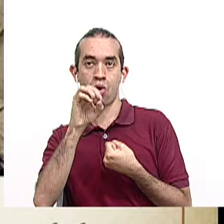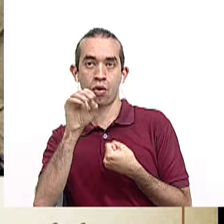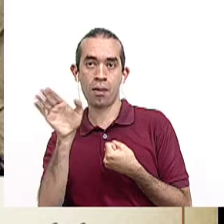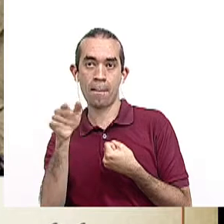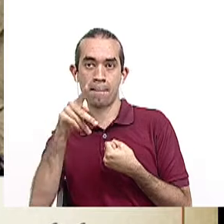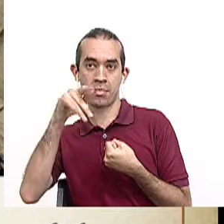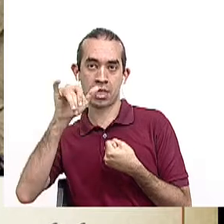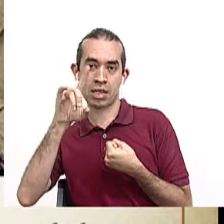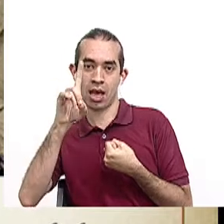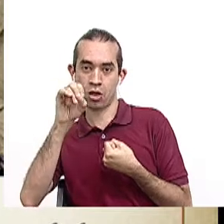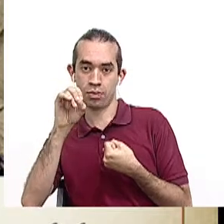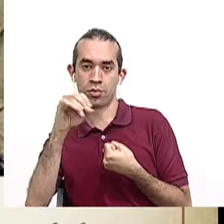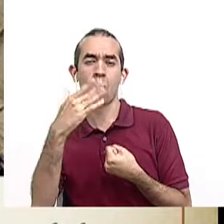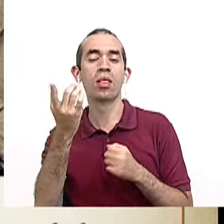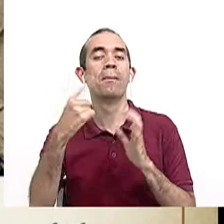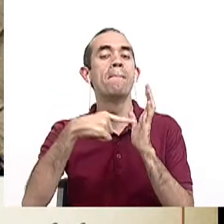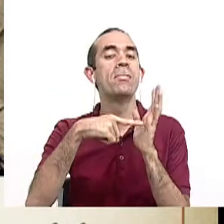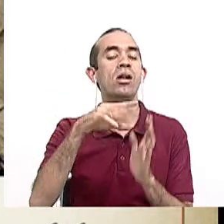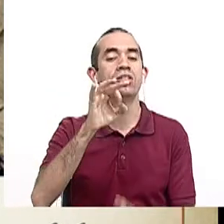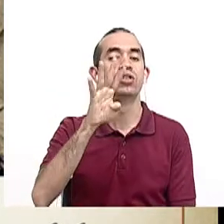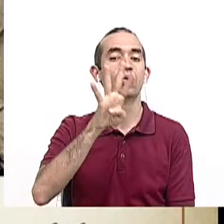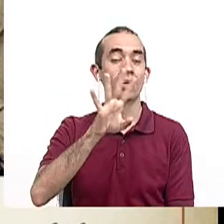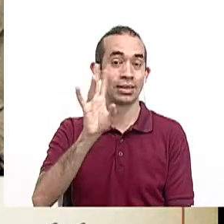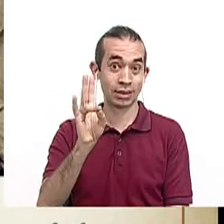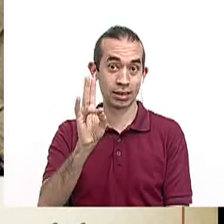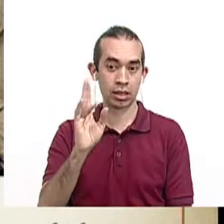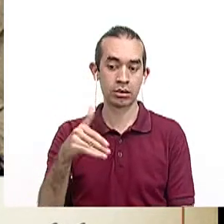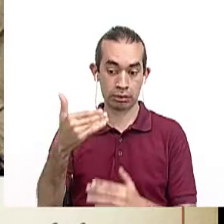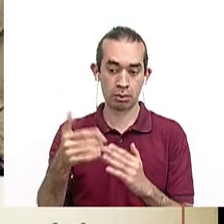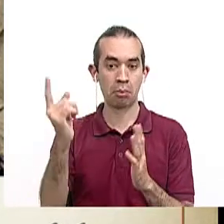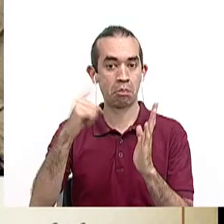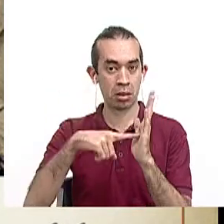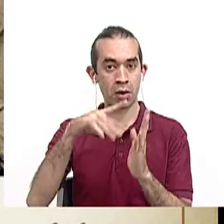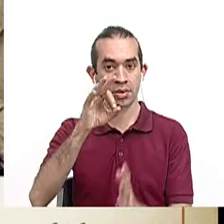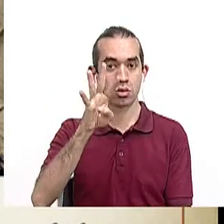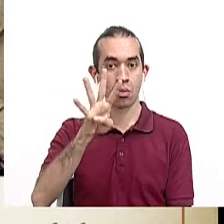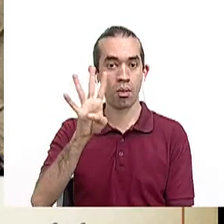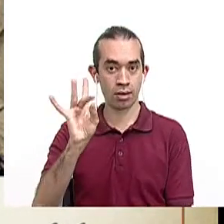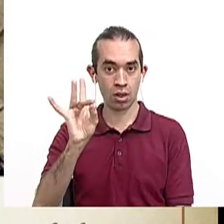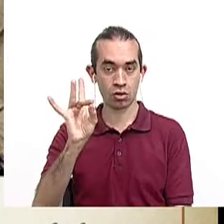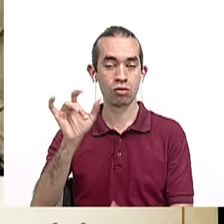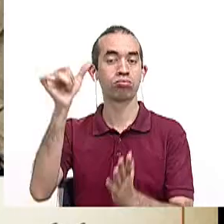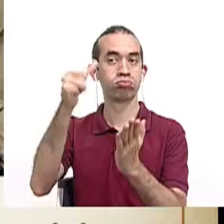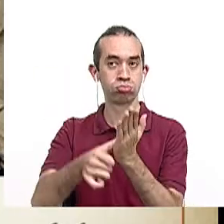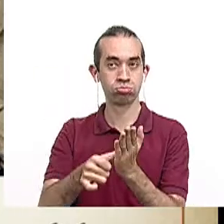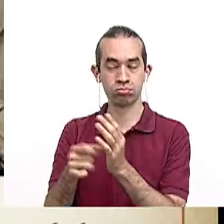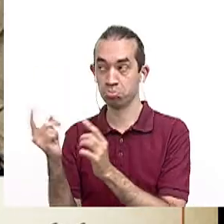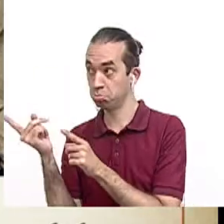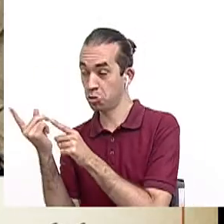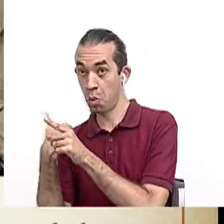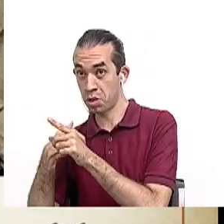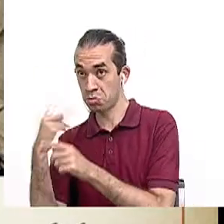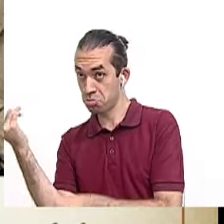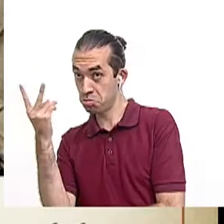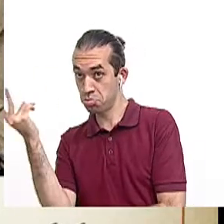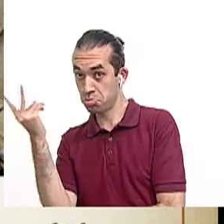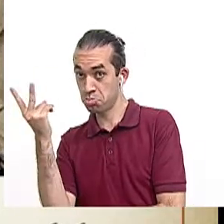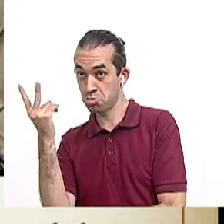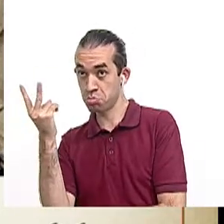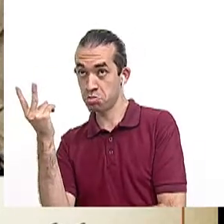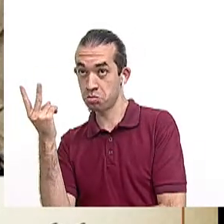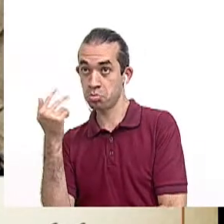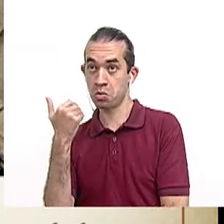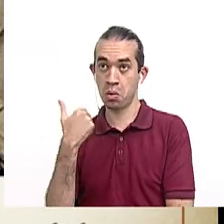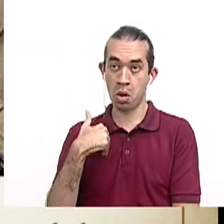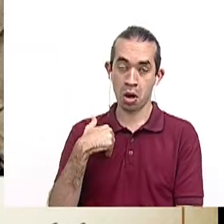1947. En el 48 hubo elecciones y se enfrentan esos dos caballeros que están ahí, don Otilio Ulate